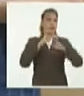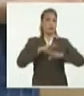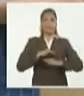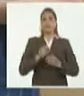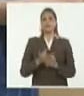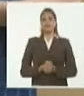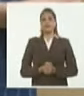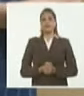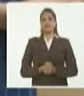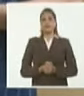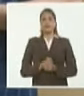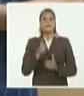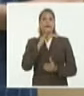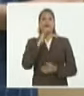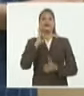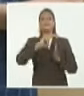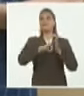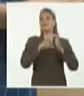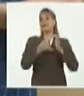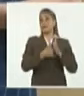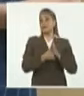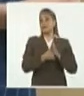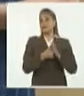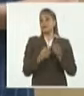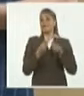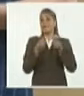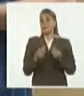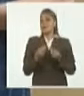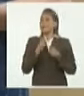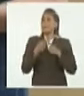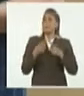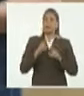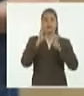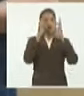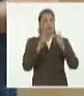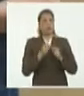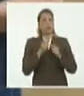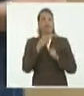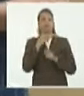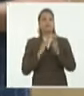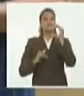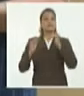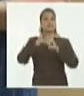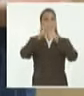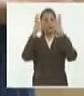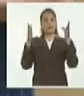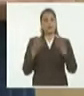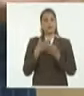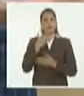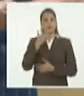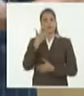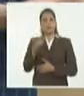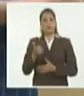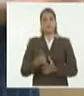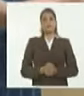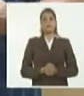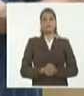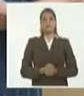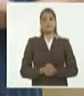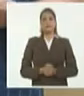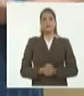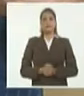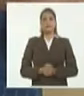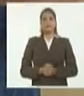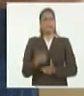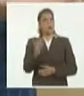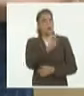este, y sin embargo este es un resultado a nivel mundial, no solo el resultado que puede ser relevante